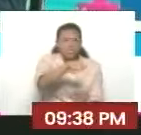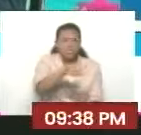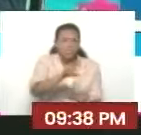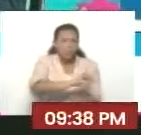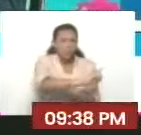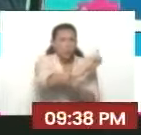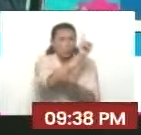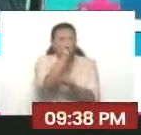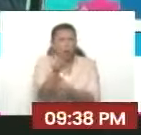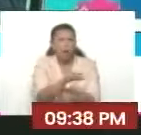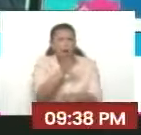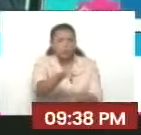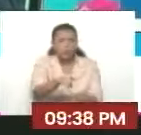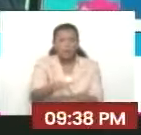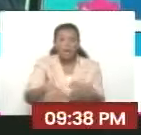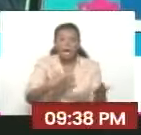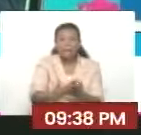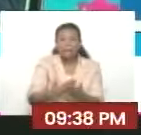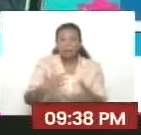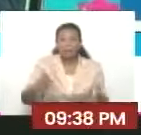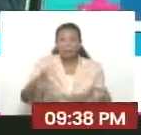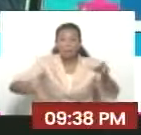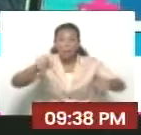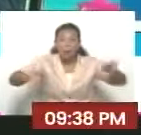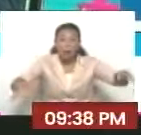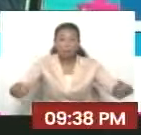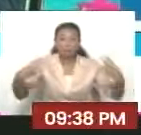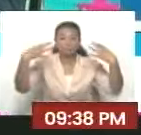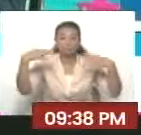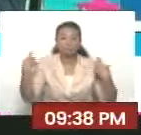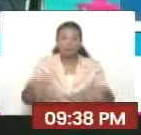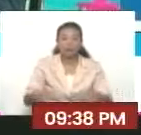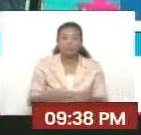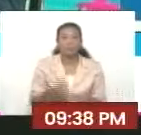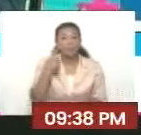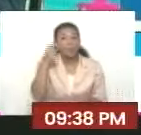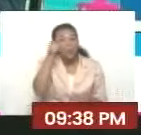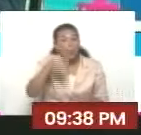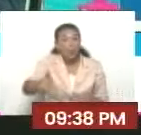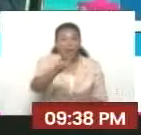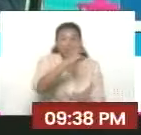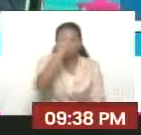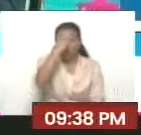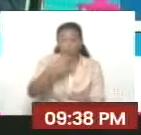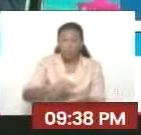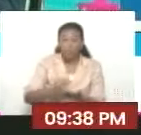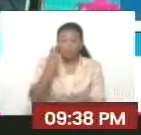increíble. Hasta los tequeteques. Pero lo que ha hecho el pueblo de los teques hoy,